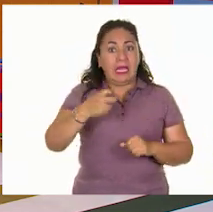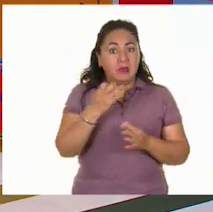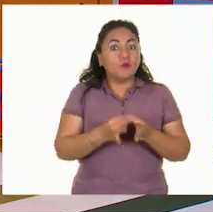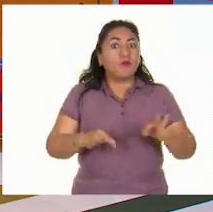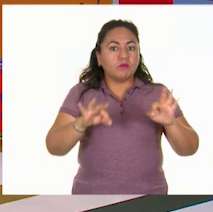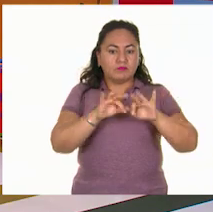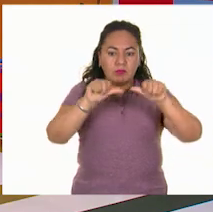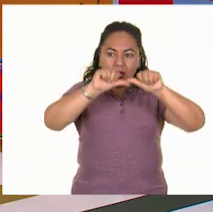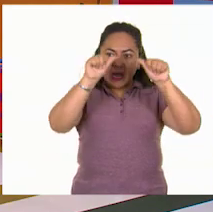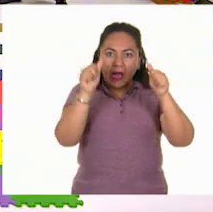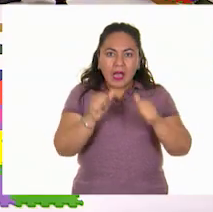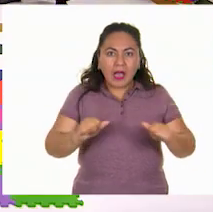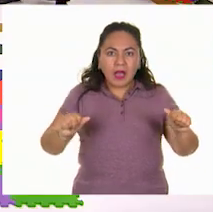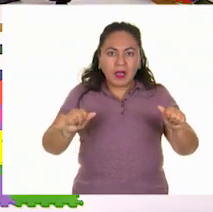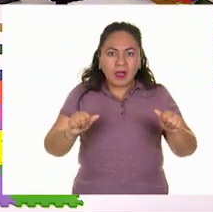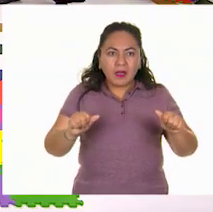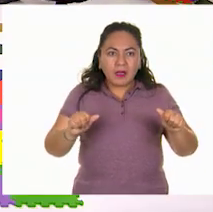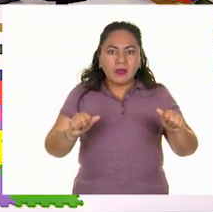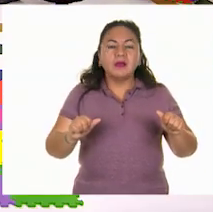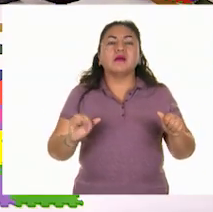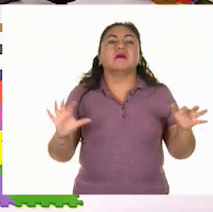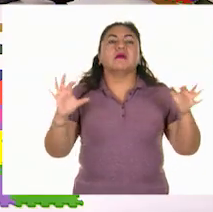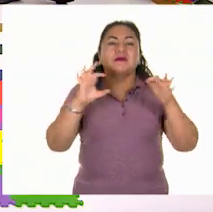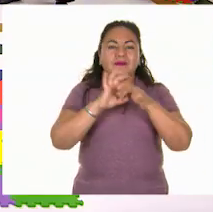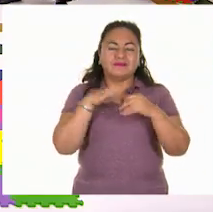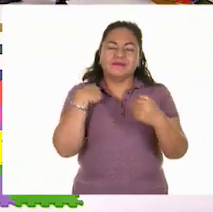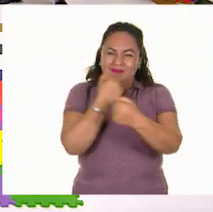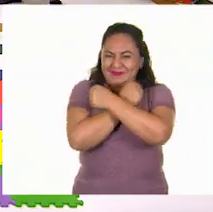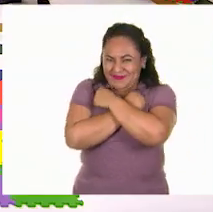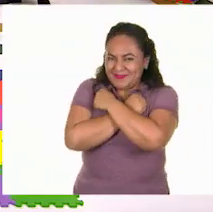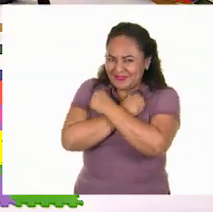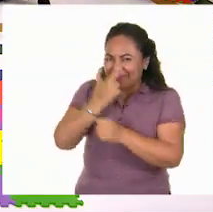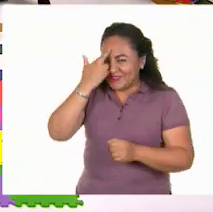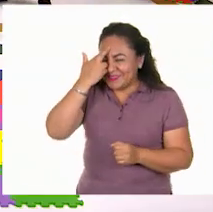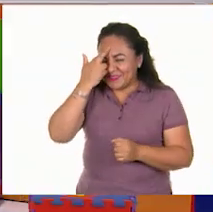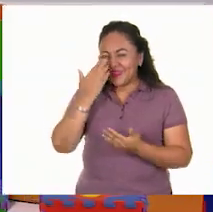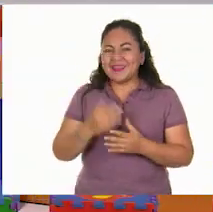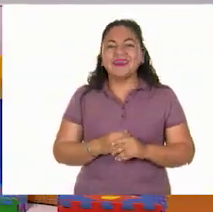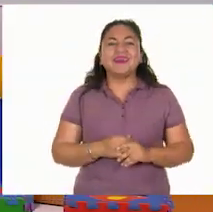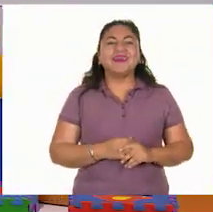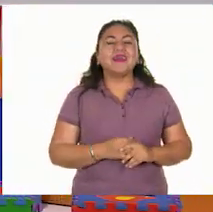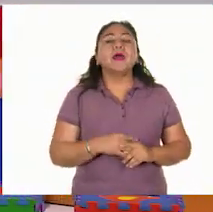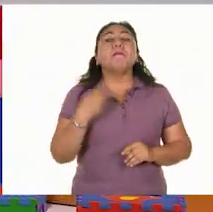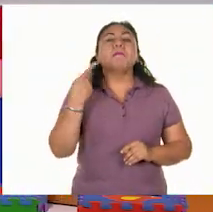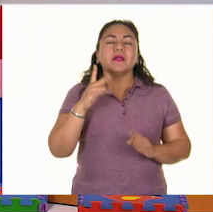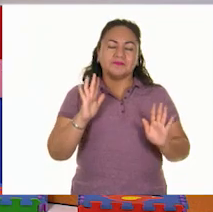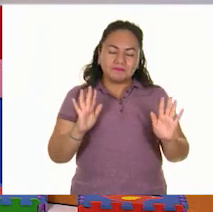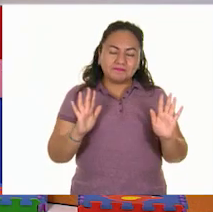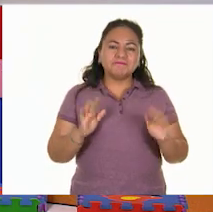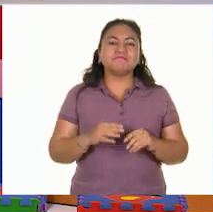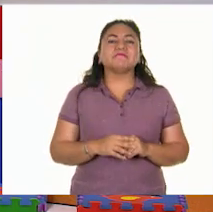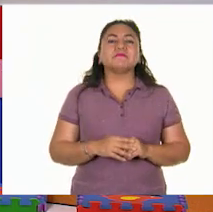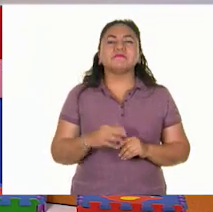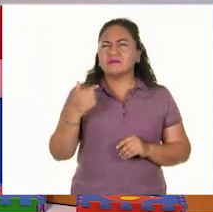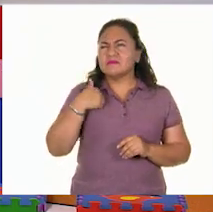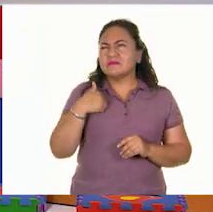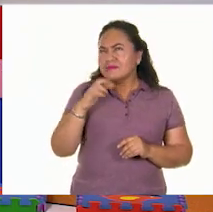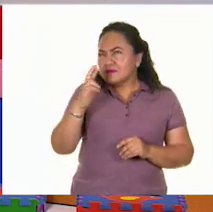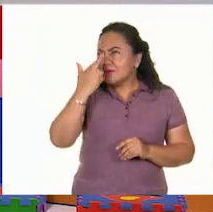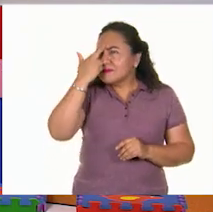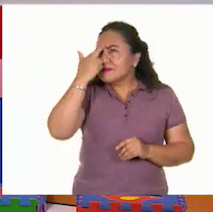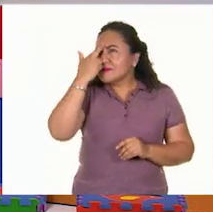Casa Artes. Además, ajá, del abrazo virtual de Paco, ¿verdad? Pero bueno, me recuerda